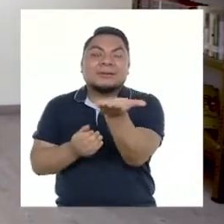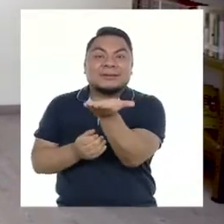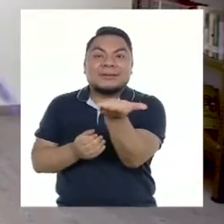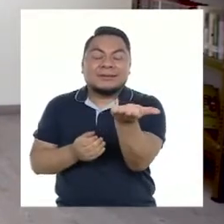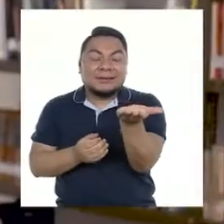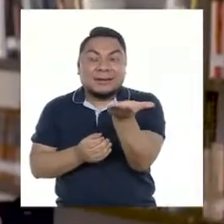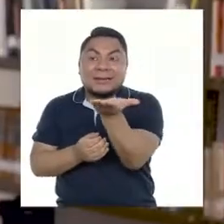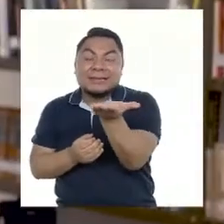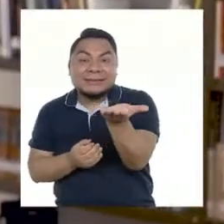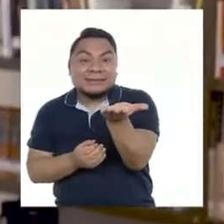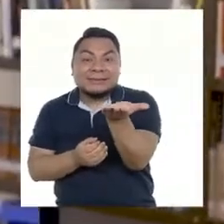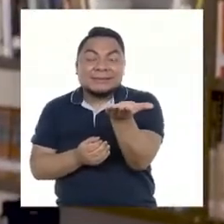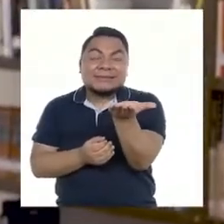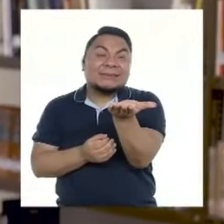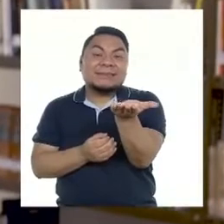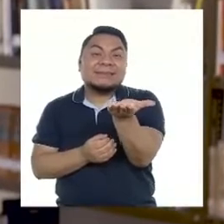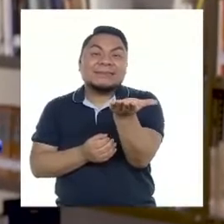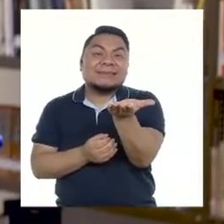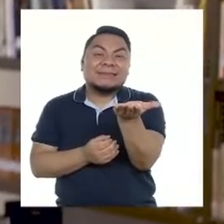¡Ay!